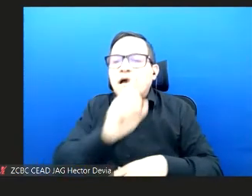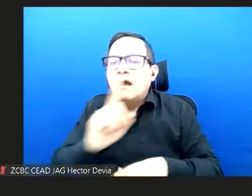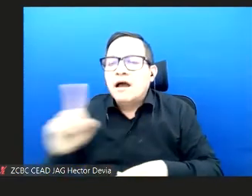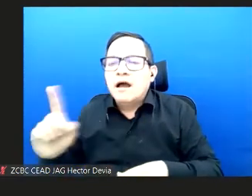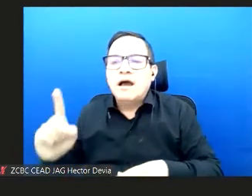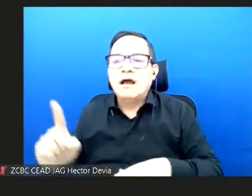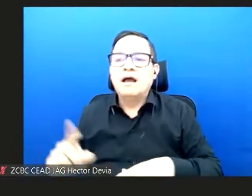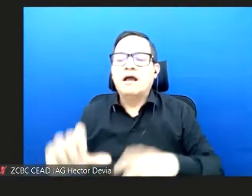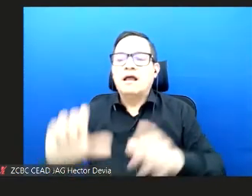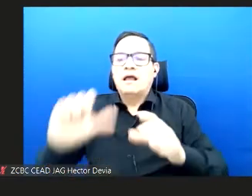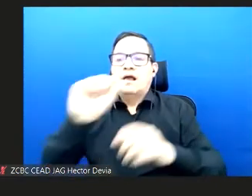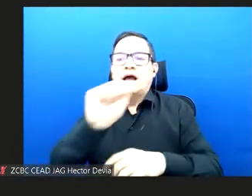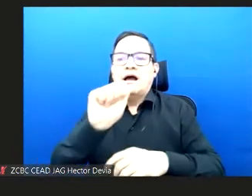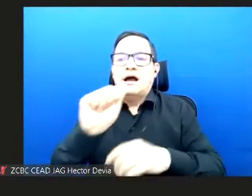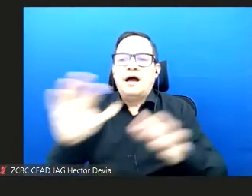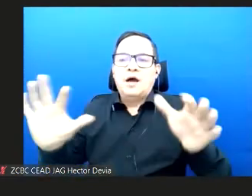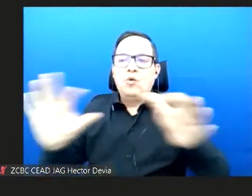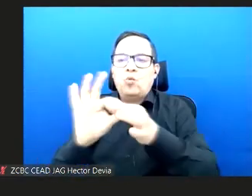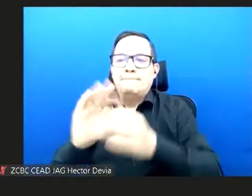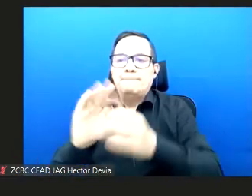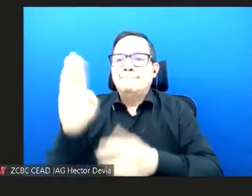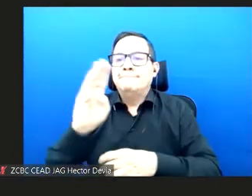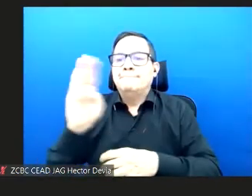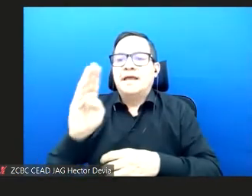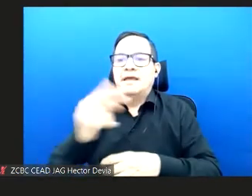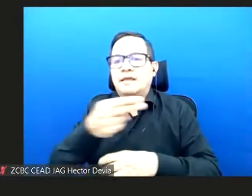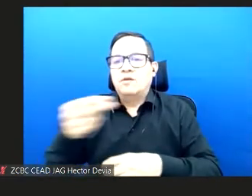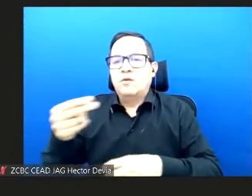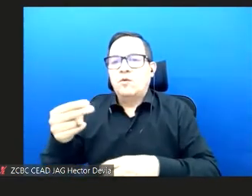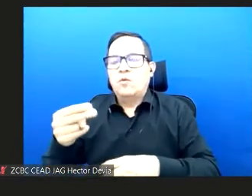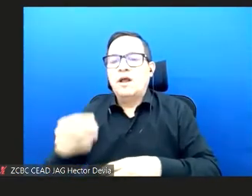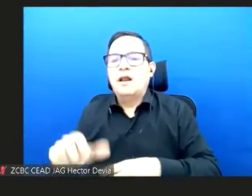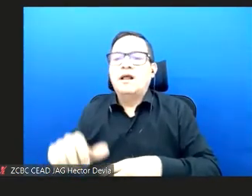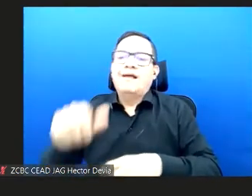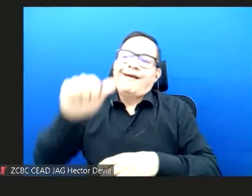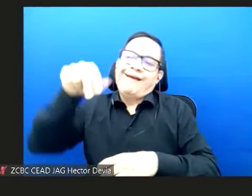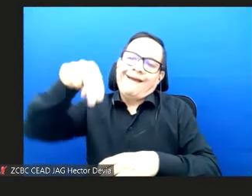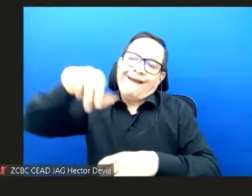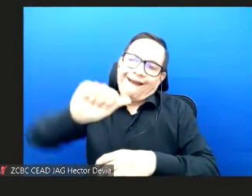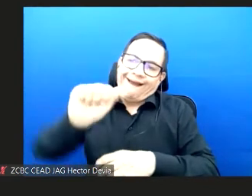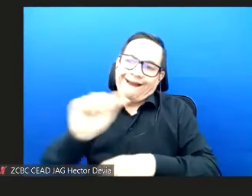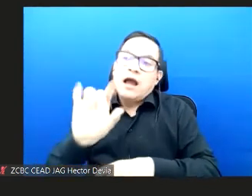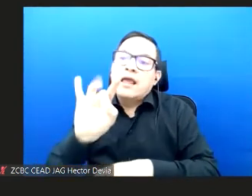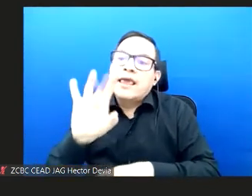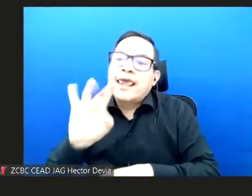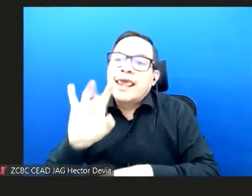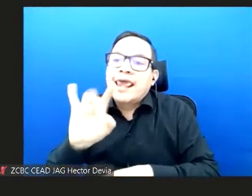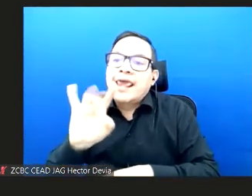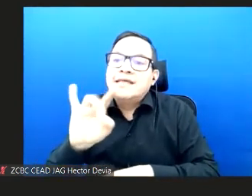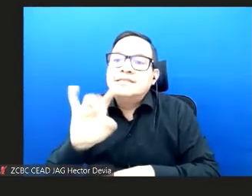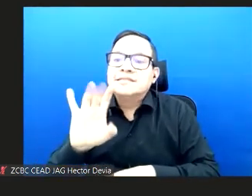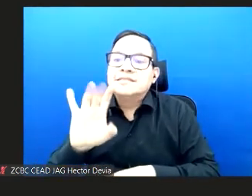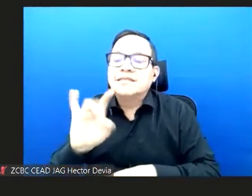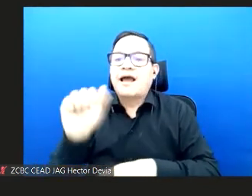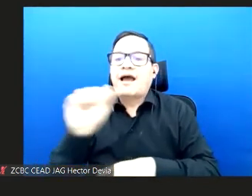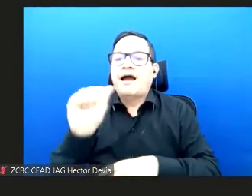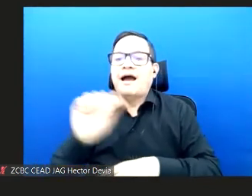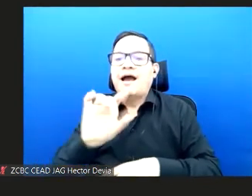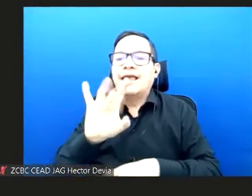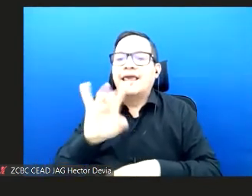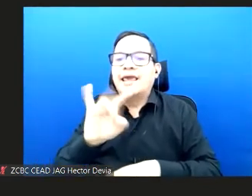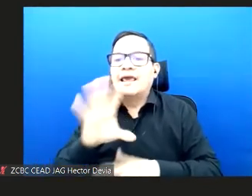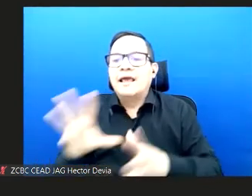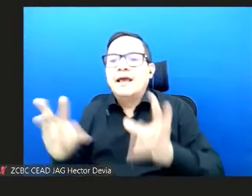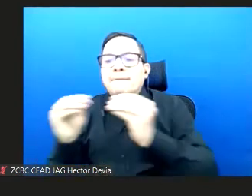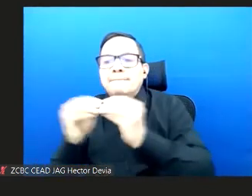A unión B igual a cardinal de A, que es 15, ¿sí? Estamos sumando ahí, más el